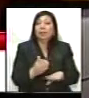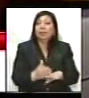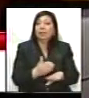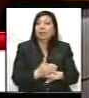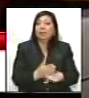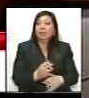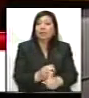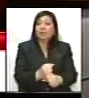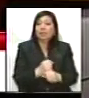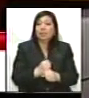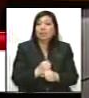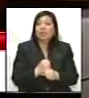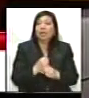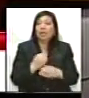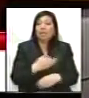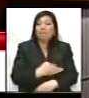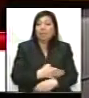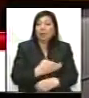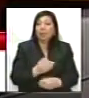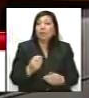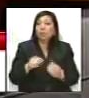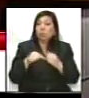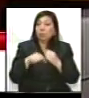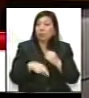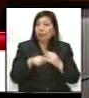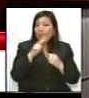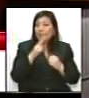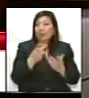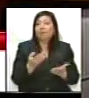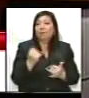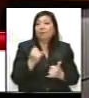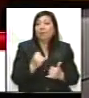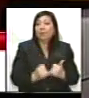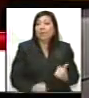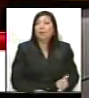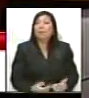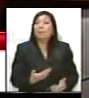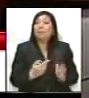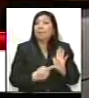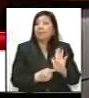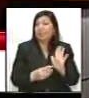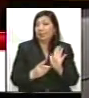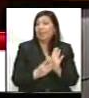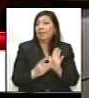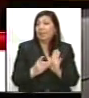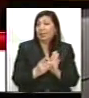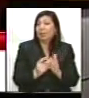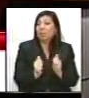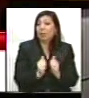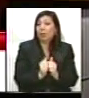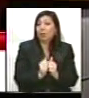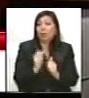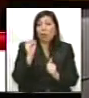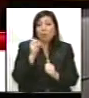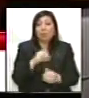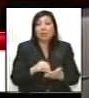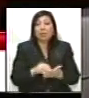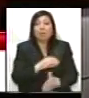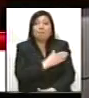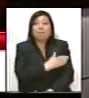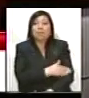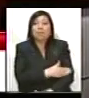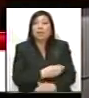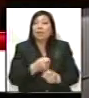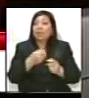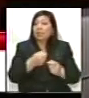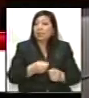sostenible en la frontera sur del país finalmente señalar que el presente dictamen cuenta con las opiniones favorables del ministerio